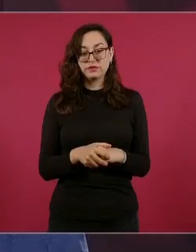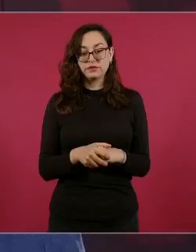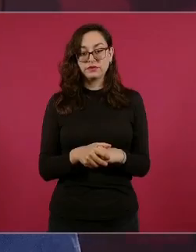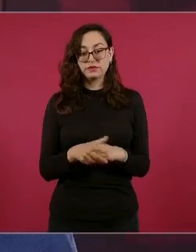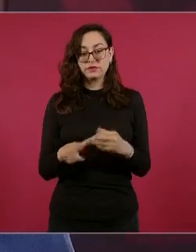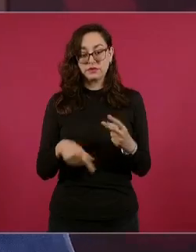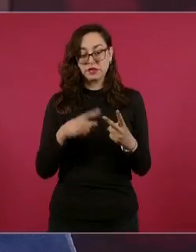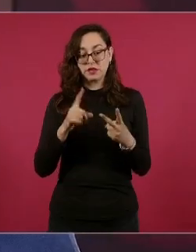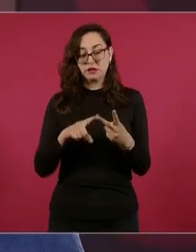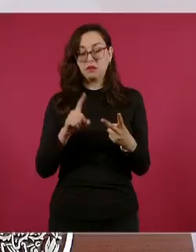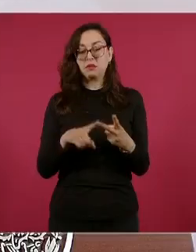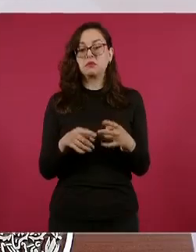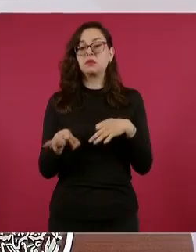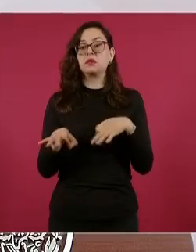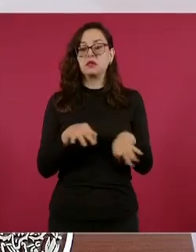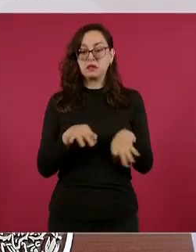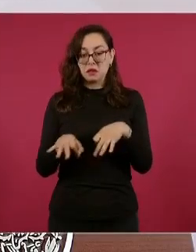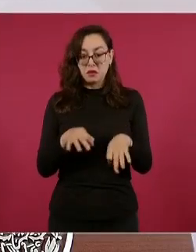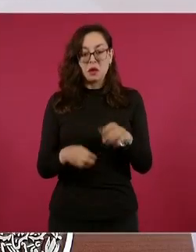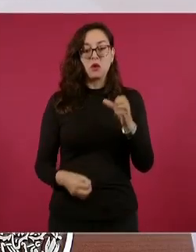la creación de empleos.